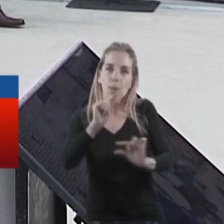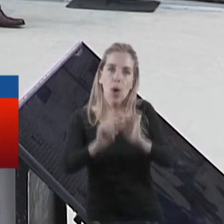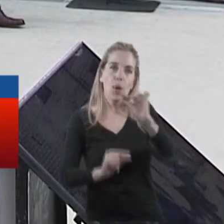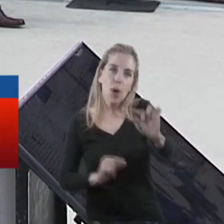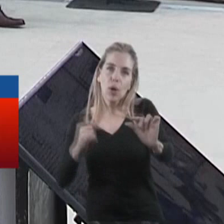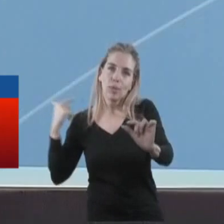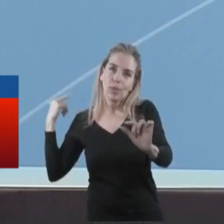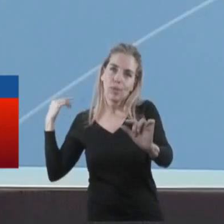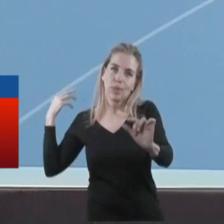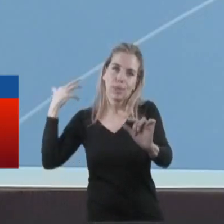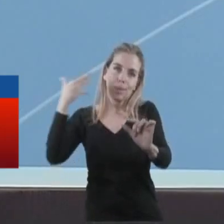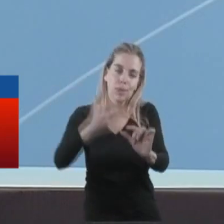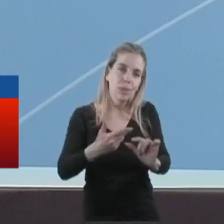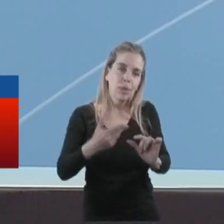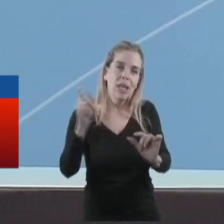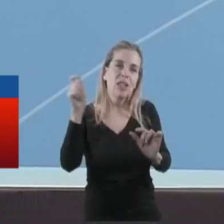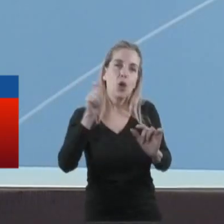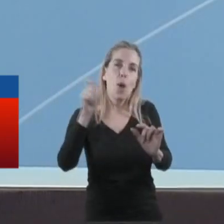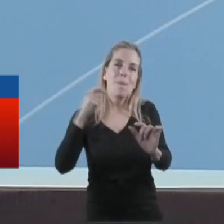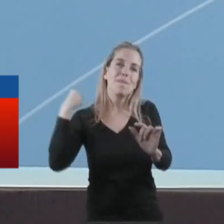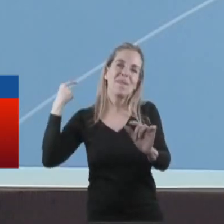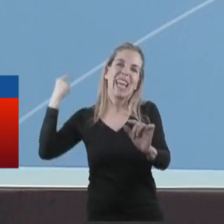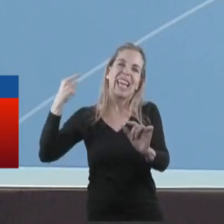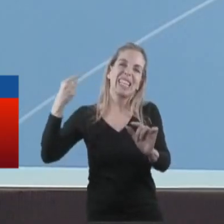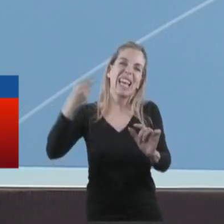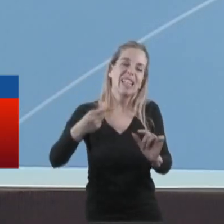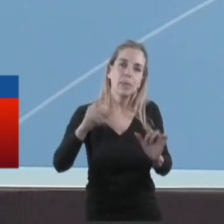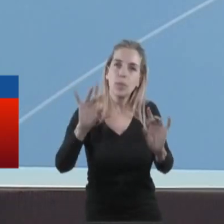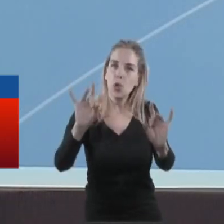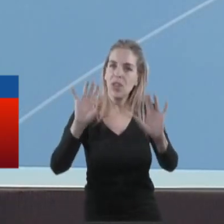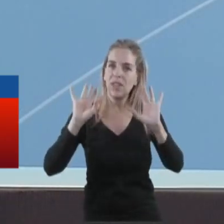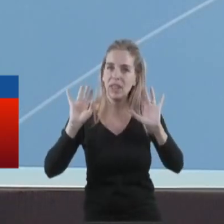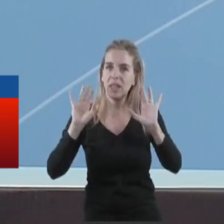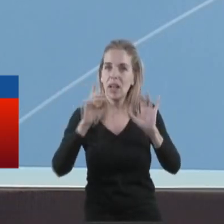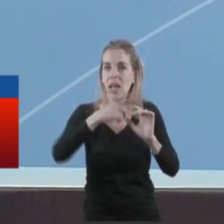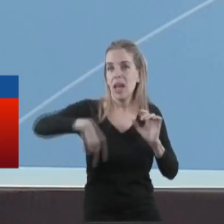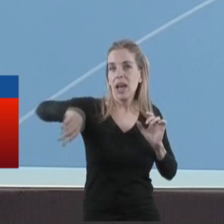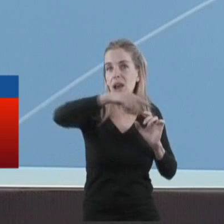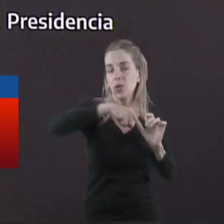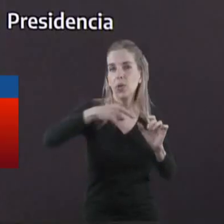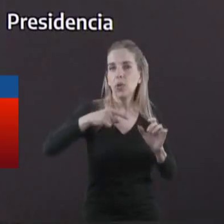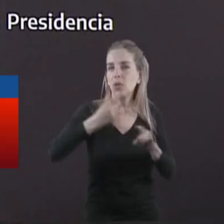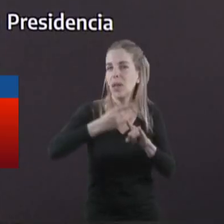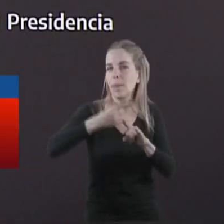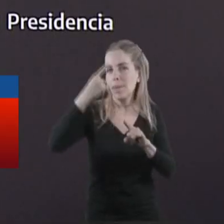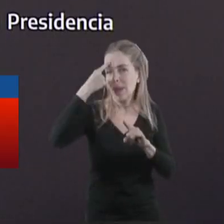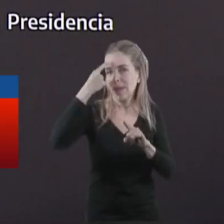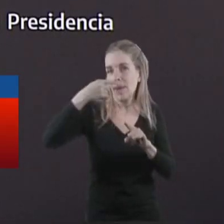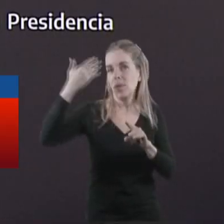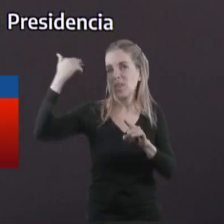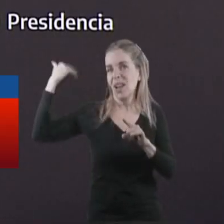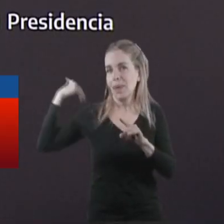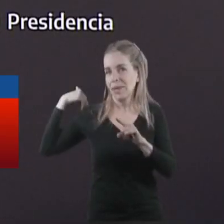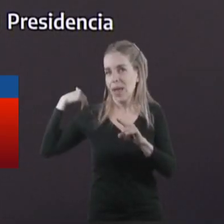en este contexto histórico tan difícil en el cual nosotros actuamos de cara a la historia. Y en un contexto en el que